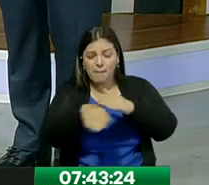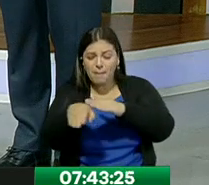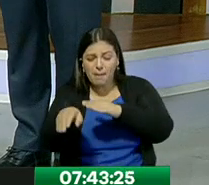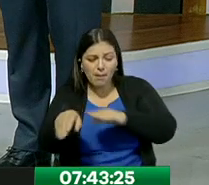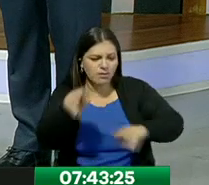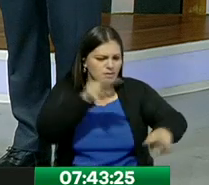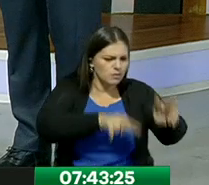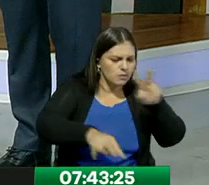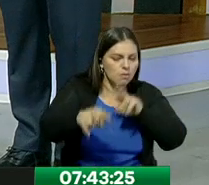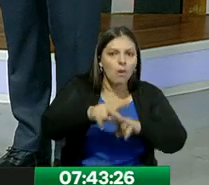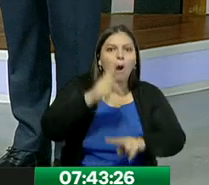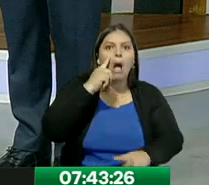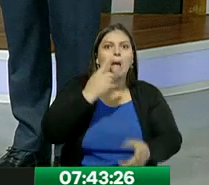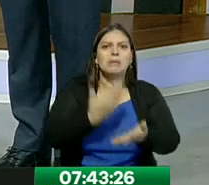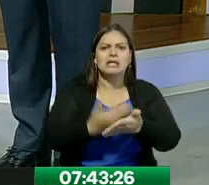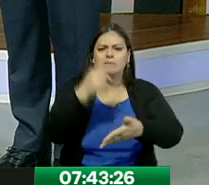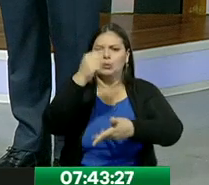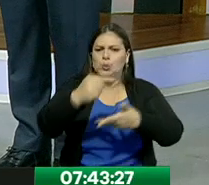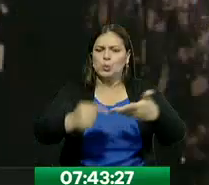importantes evidencias. A continuación la nota.